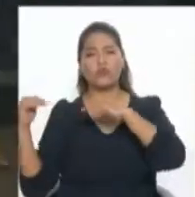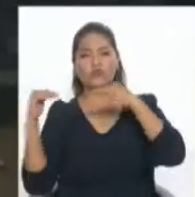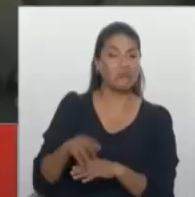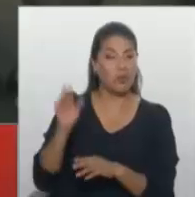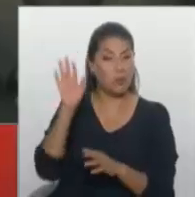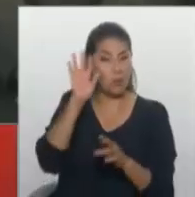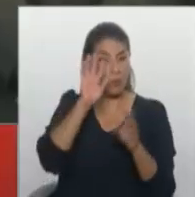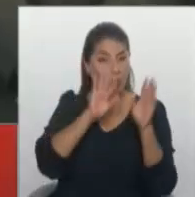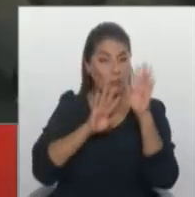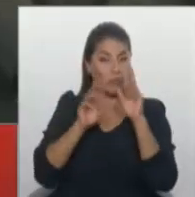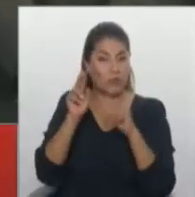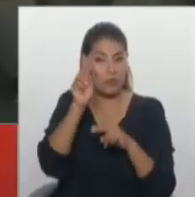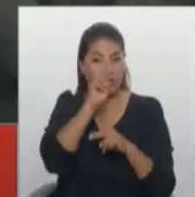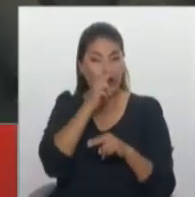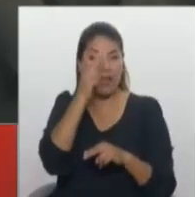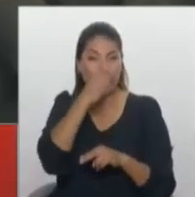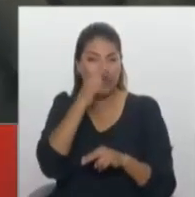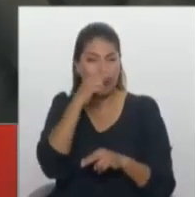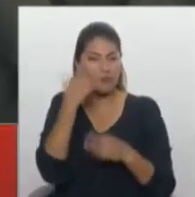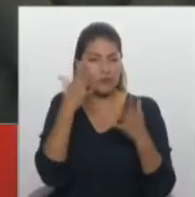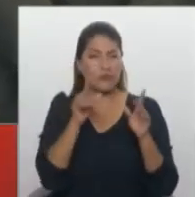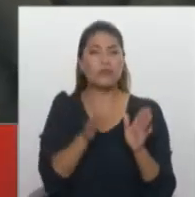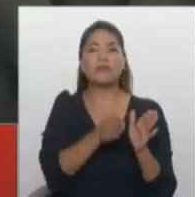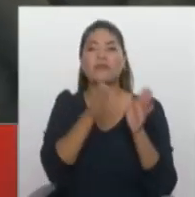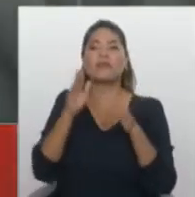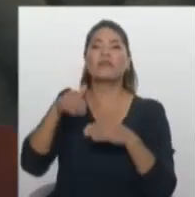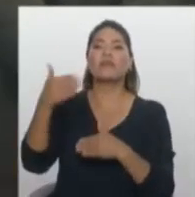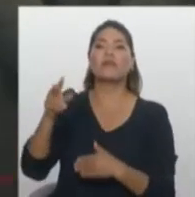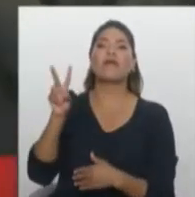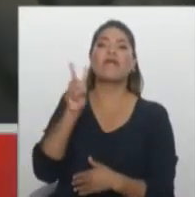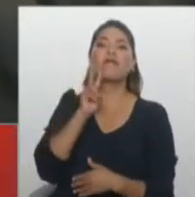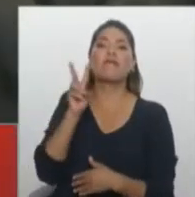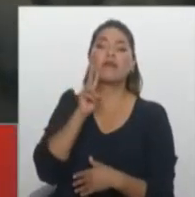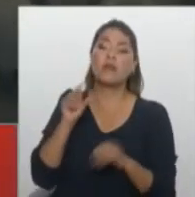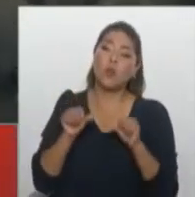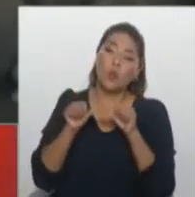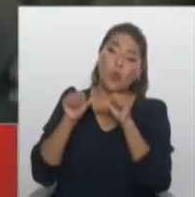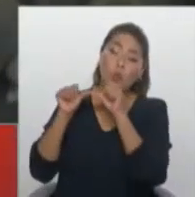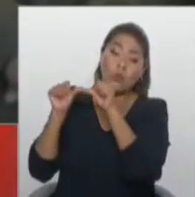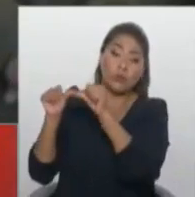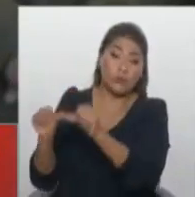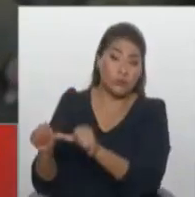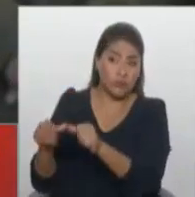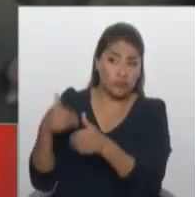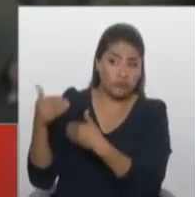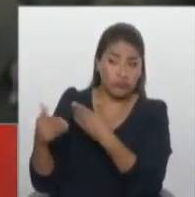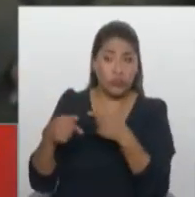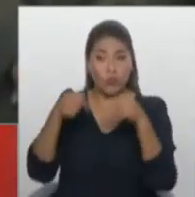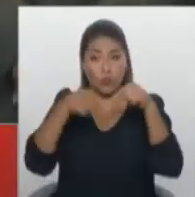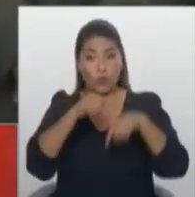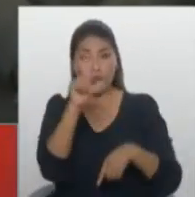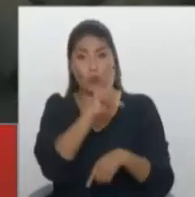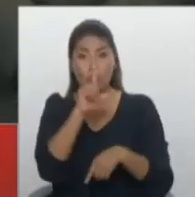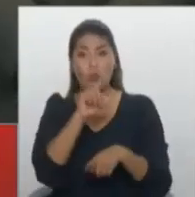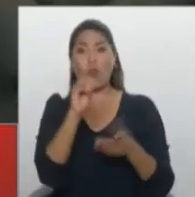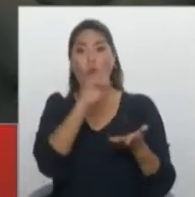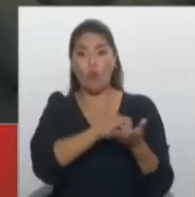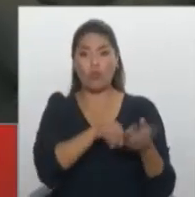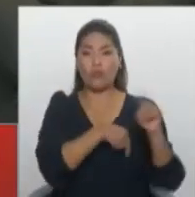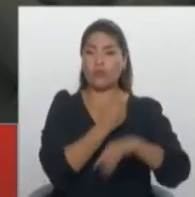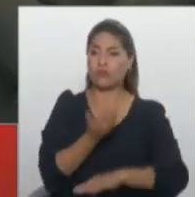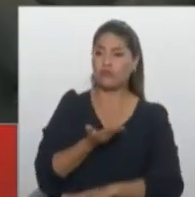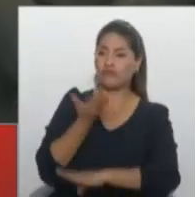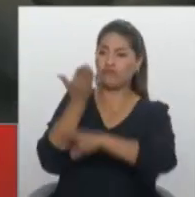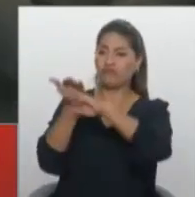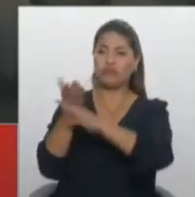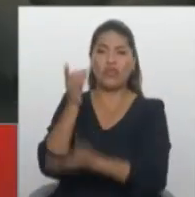del país. Escandaloso en el Estado peruano. Déjanos tus comentarios, no olvides de suscribirte a nuestro canal, dale muchos likes y